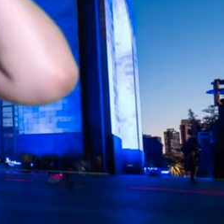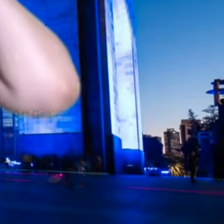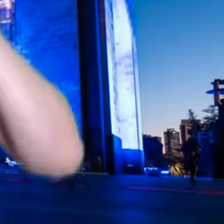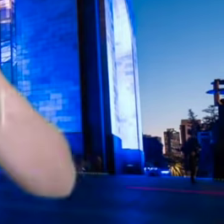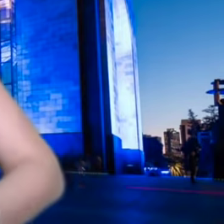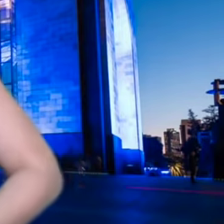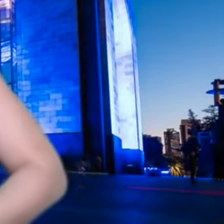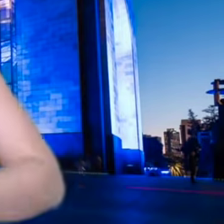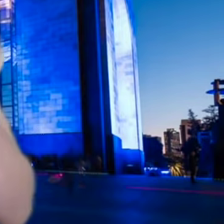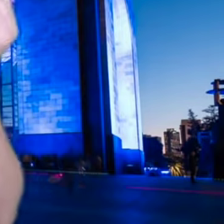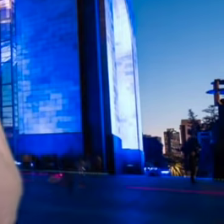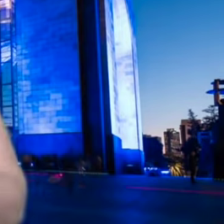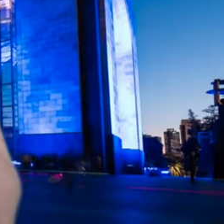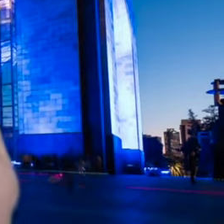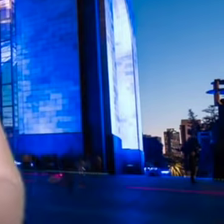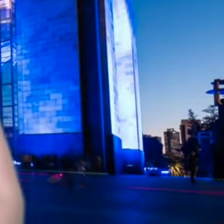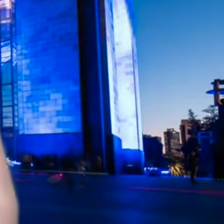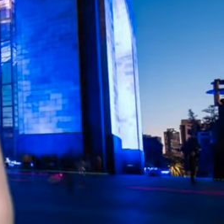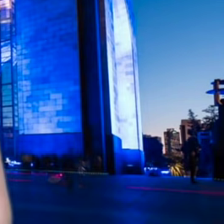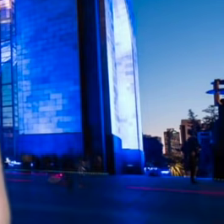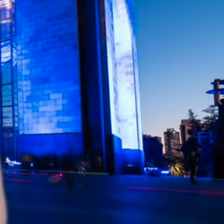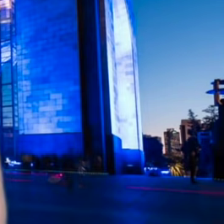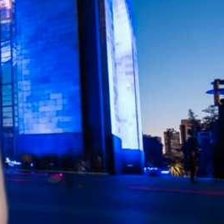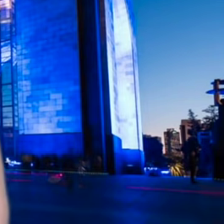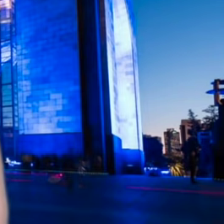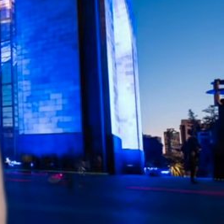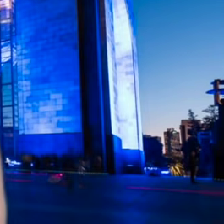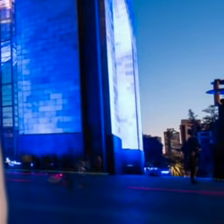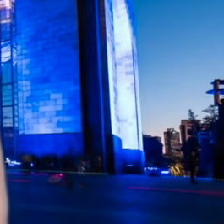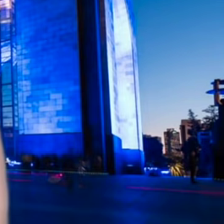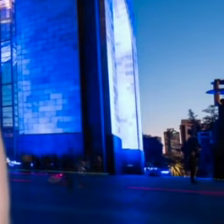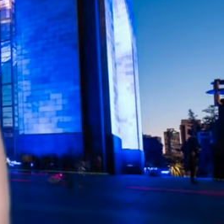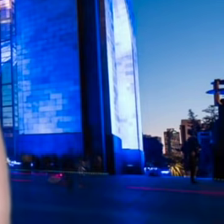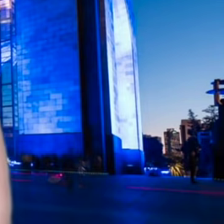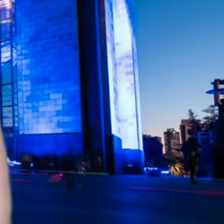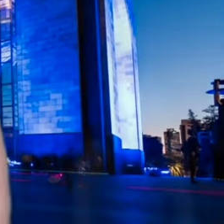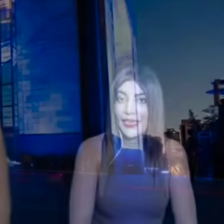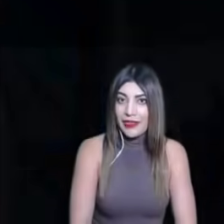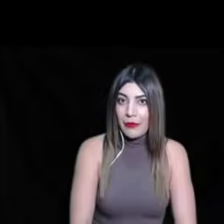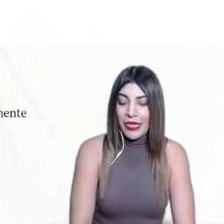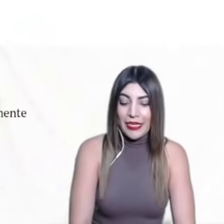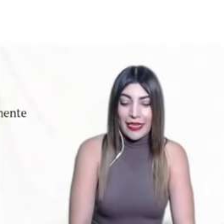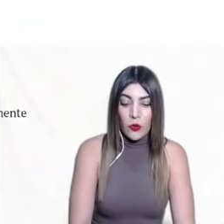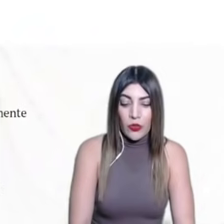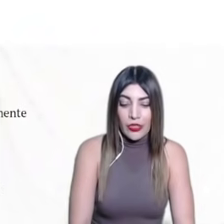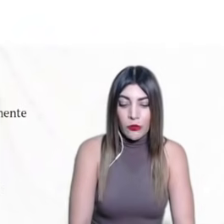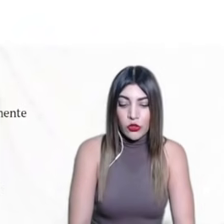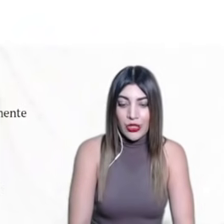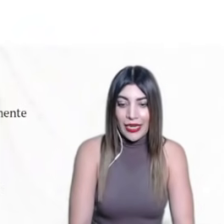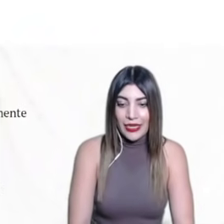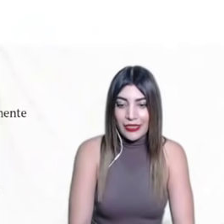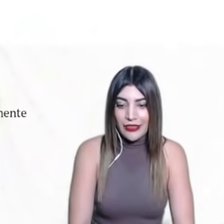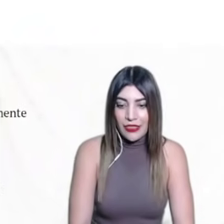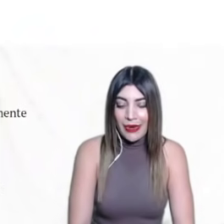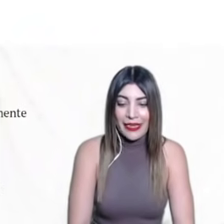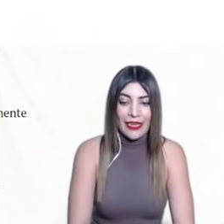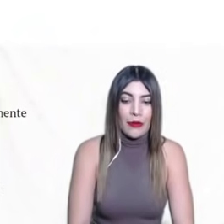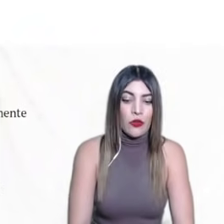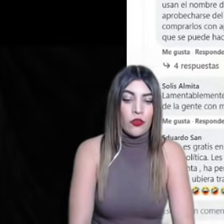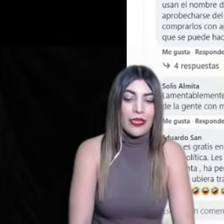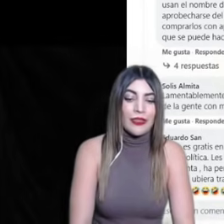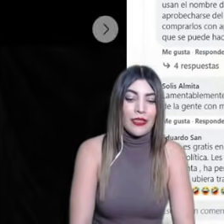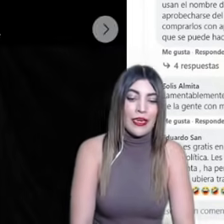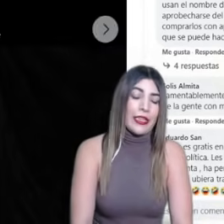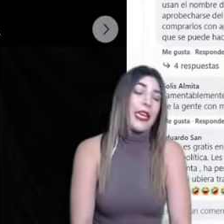concretamente, inteligentemente, ¿a qué candidato queremos regalarle nuestro voto? Amigos, para terminar el tema del día de hoy, quiero mostrarles esta imagen